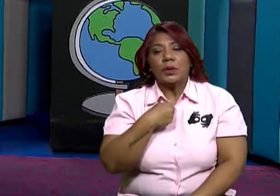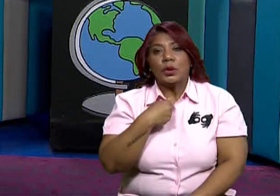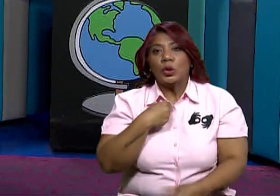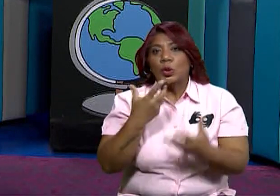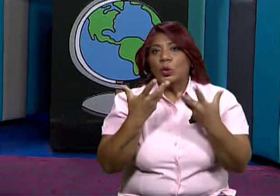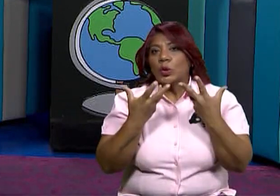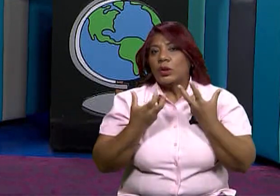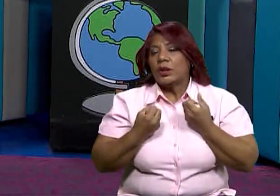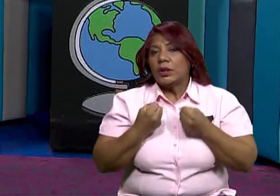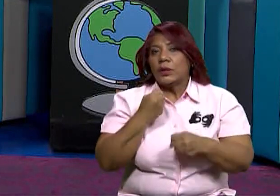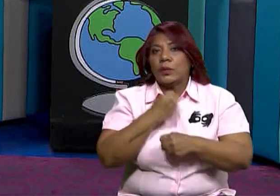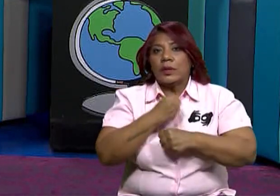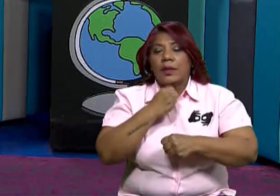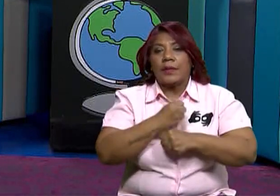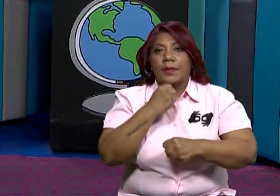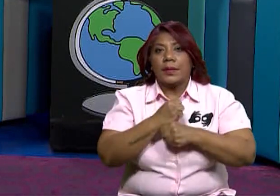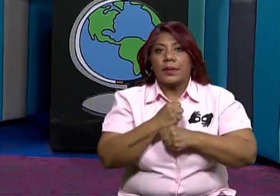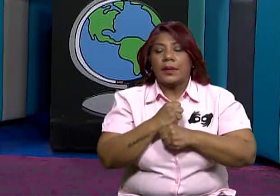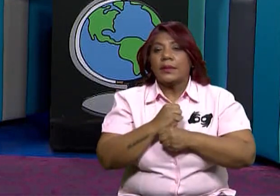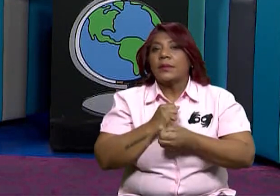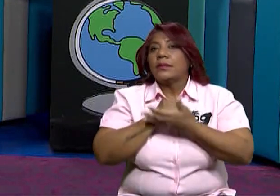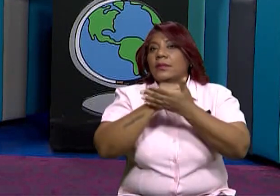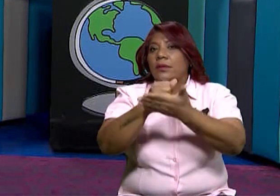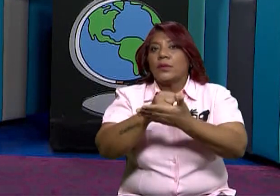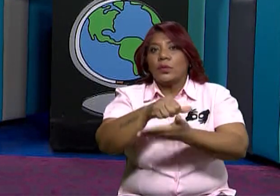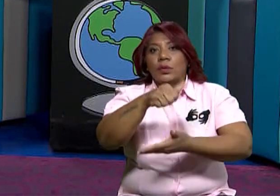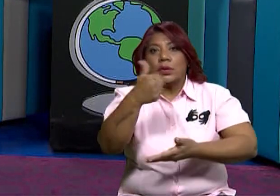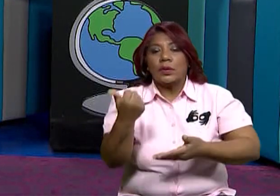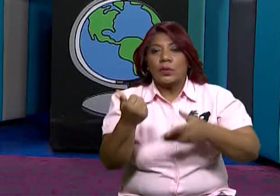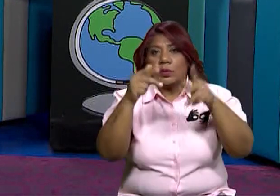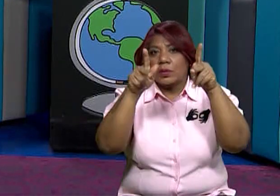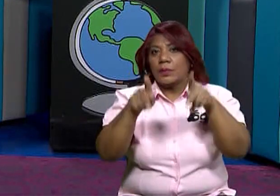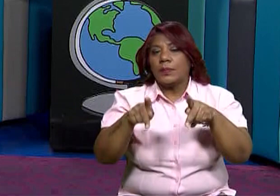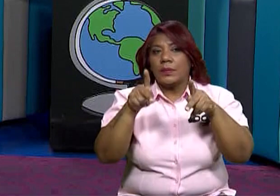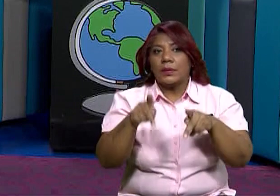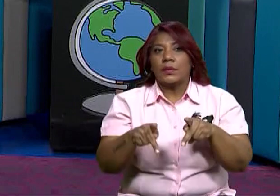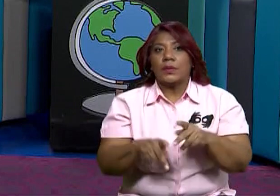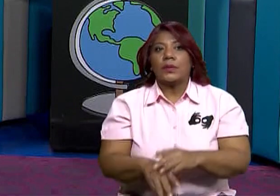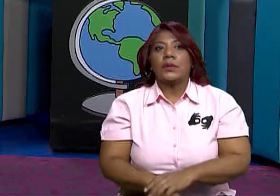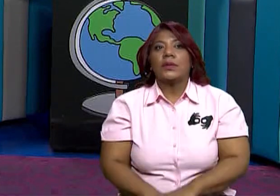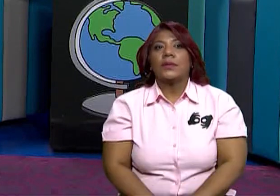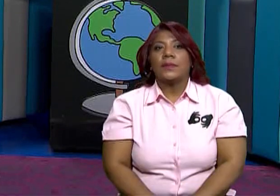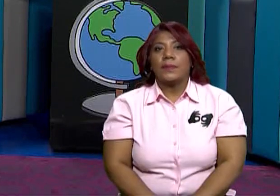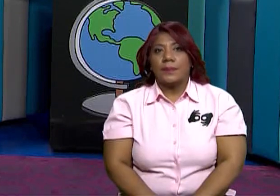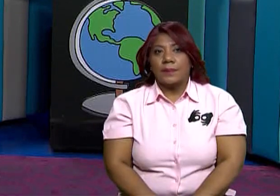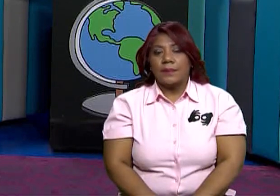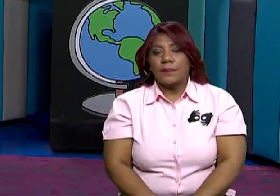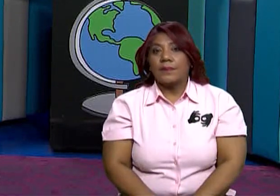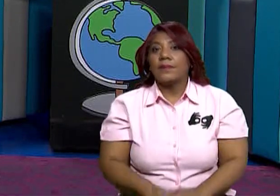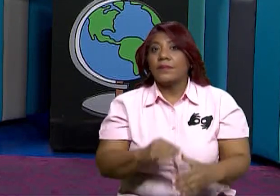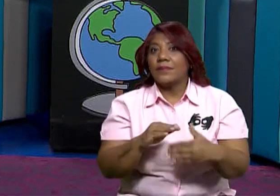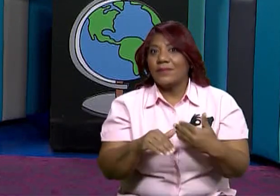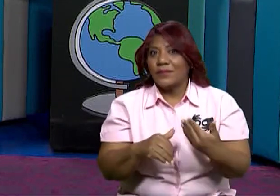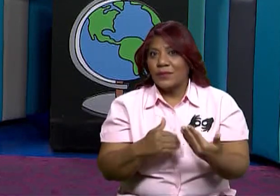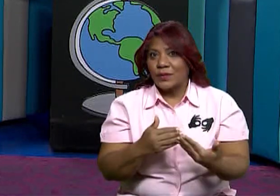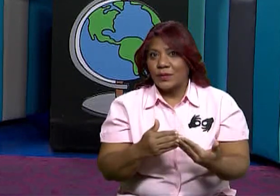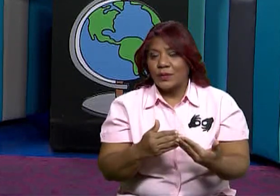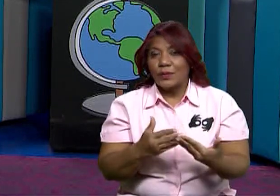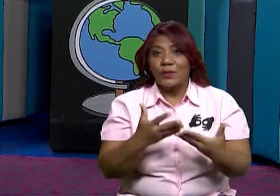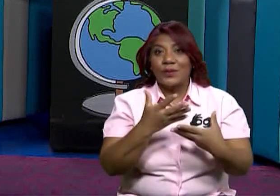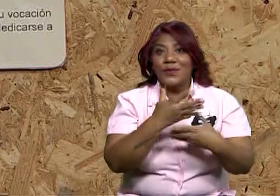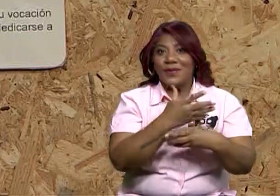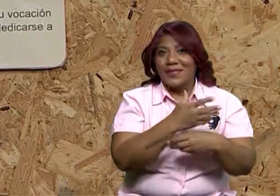sería su vocación: ayudar al resto de la población. Es decir, que todo lo que nosotros